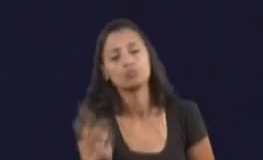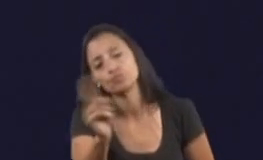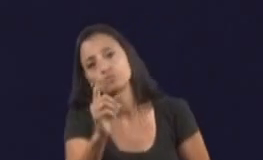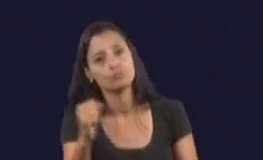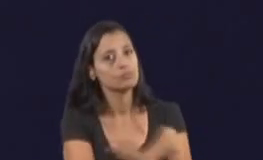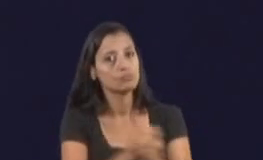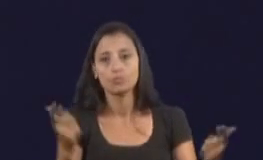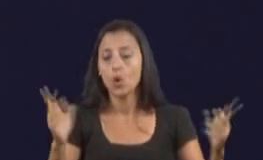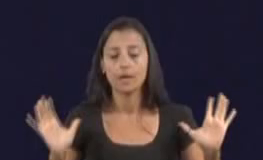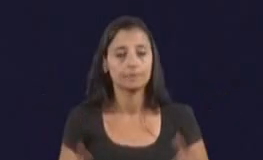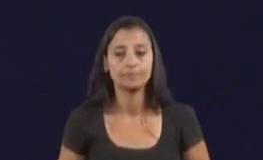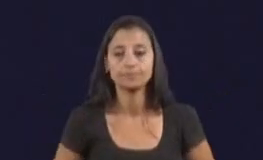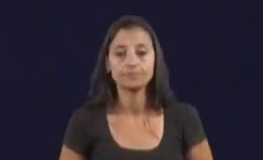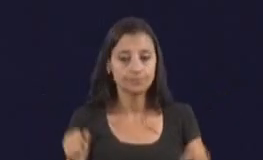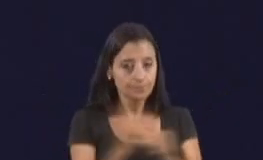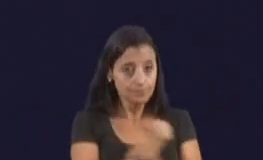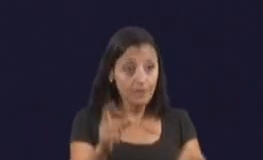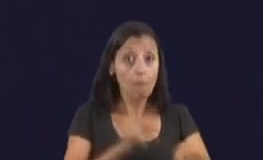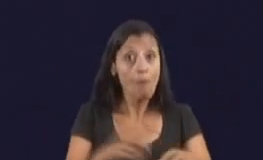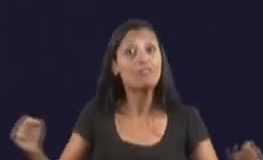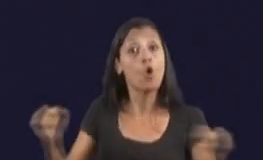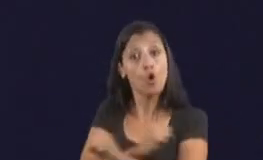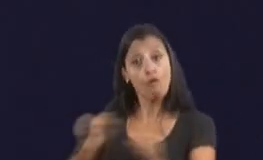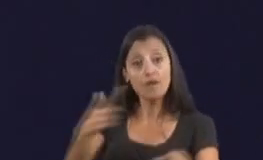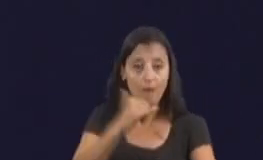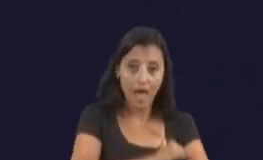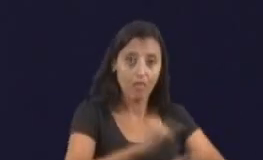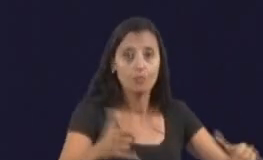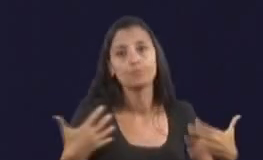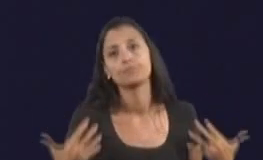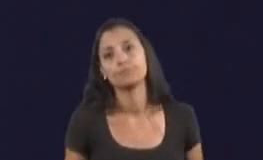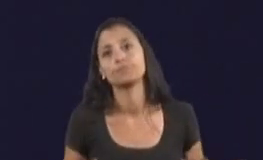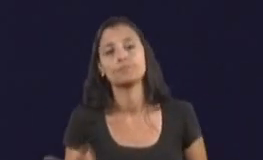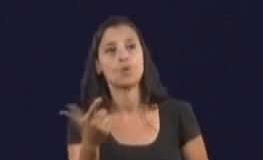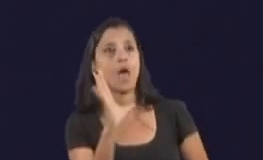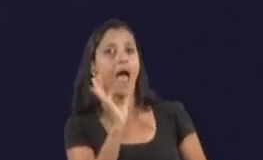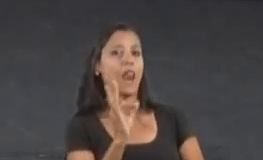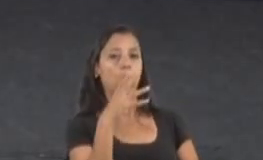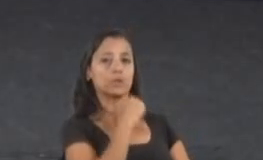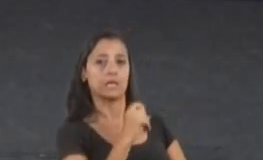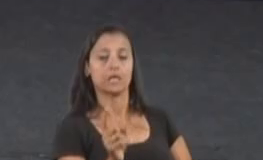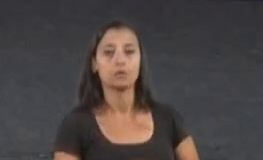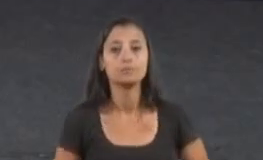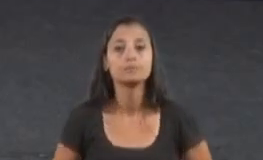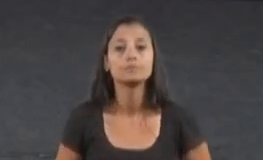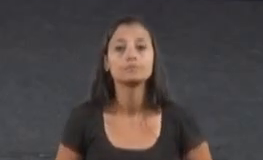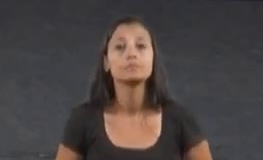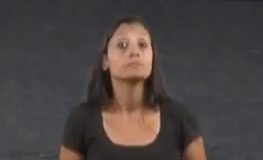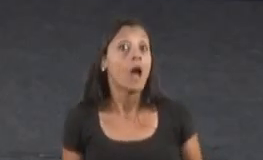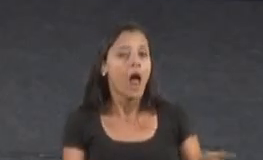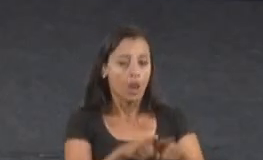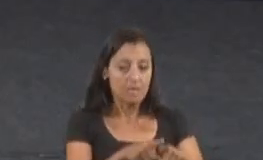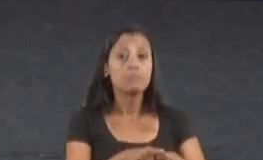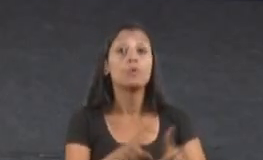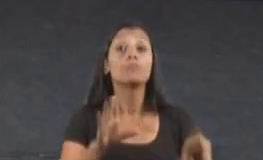está programada. No está programada. Cuando la esté, se las contaré, por supuesto. No hay nada que... Y lo de Macri, si no puede afectar, la foto no